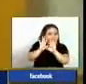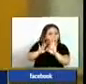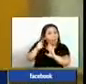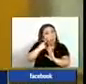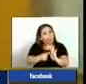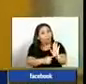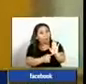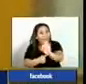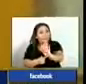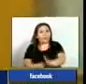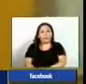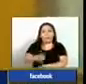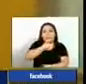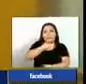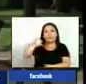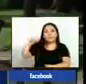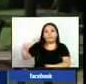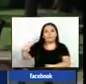público